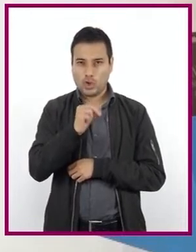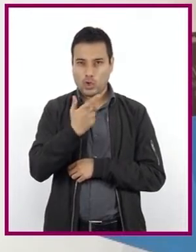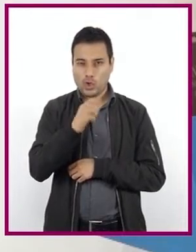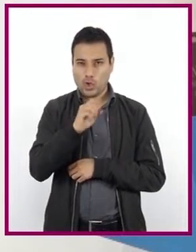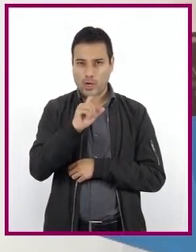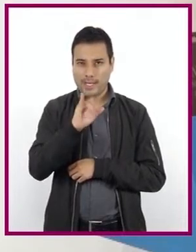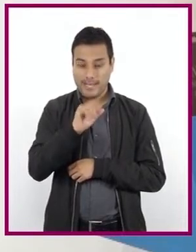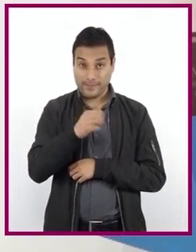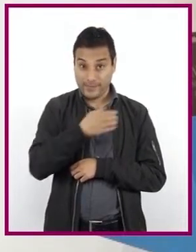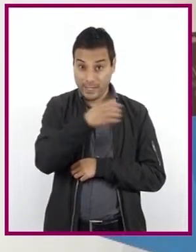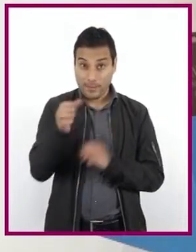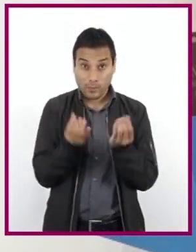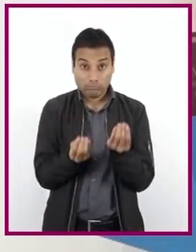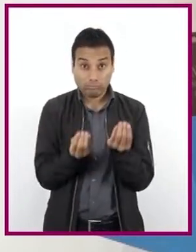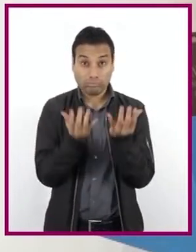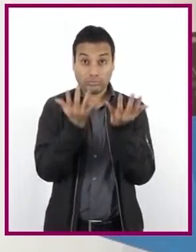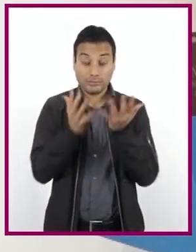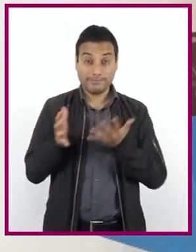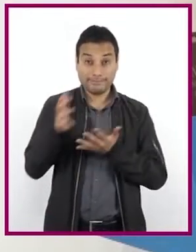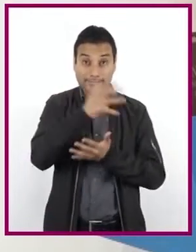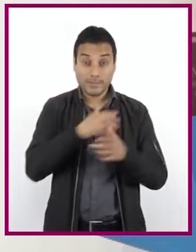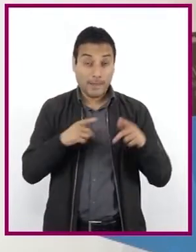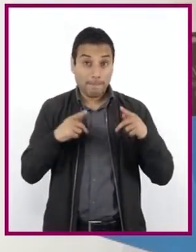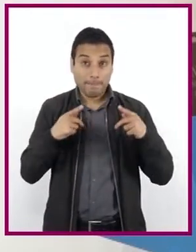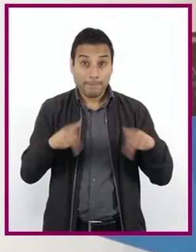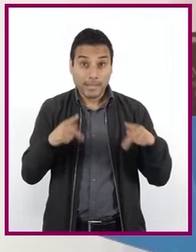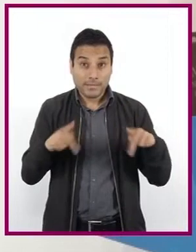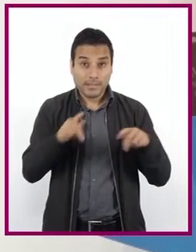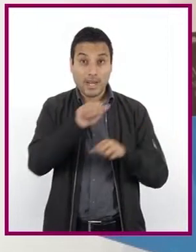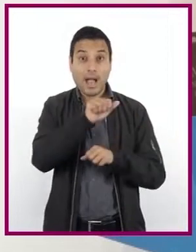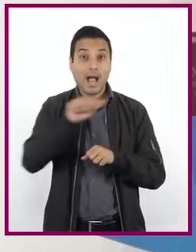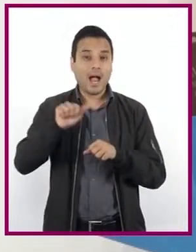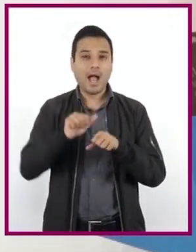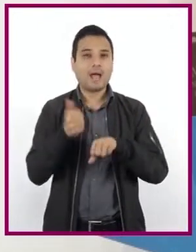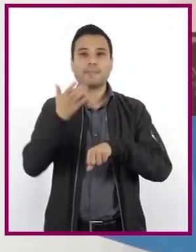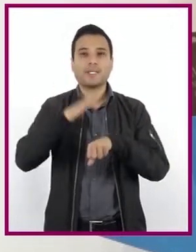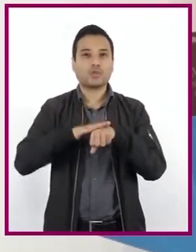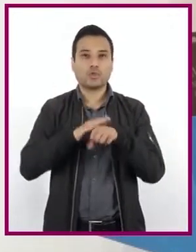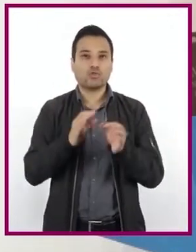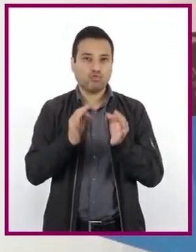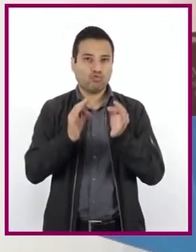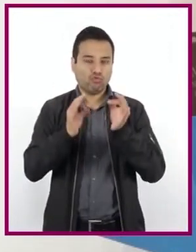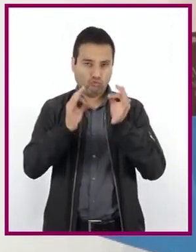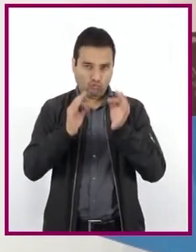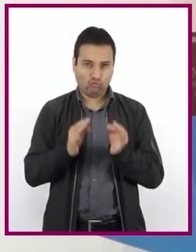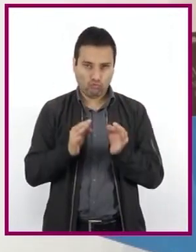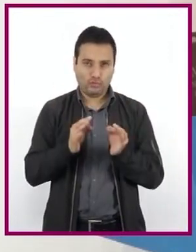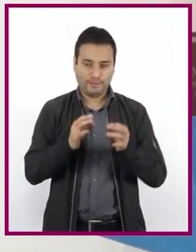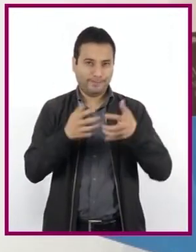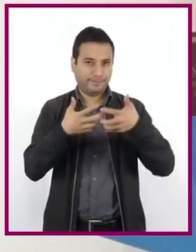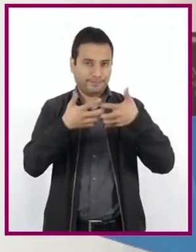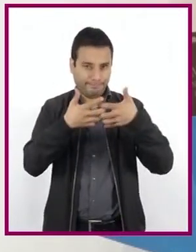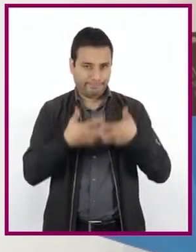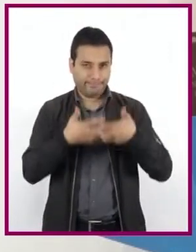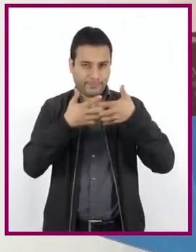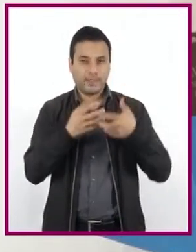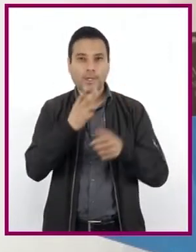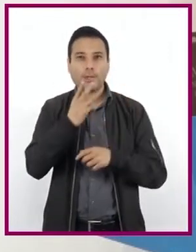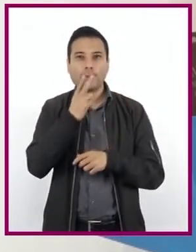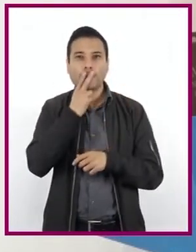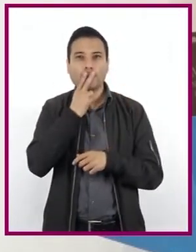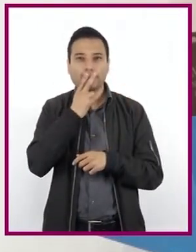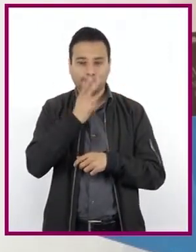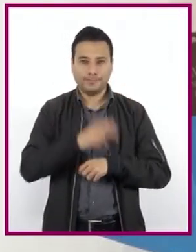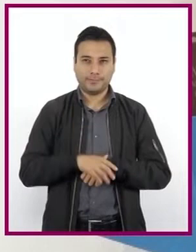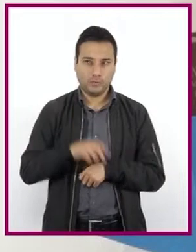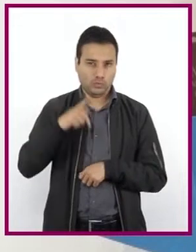vendida exclusivamente a la administración de la renta del tabaco al precio que ésta